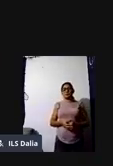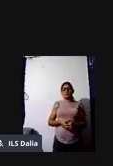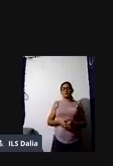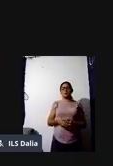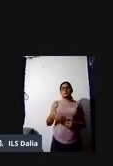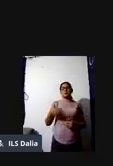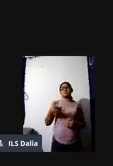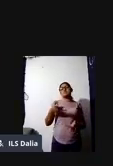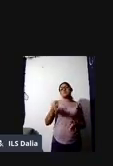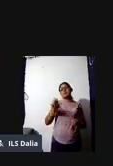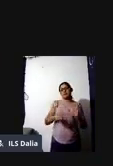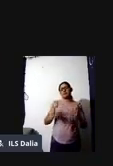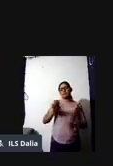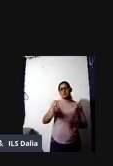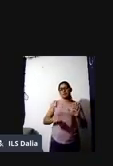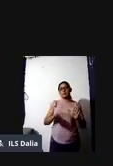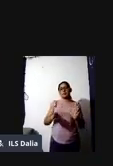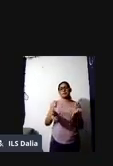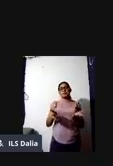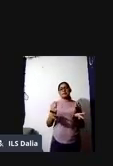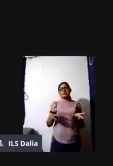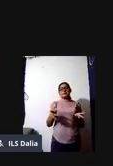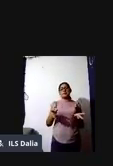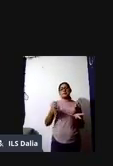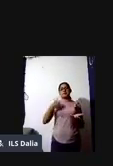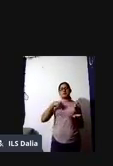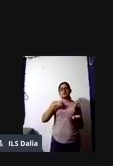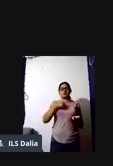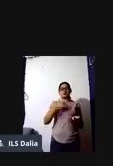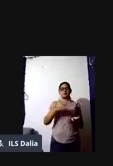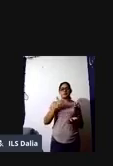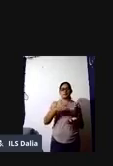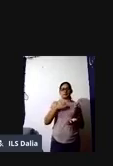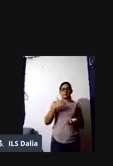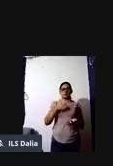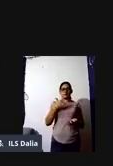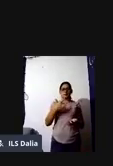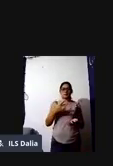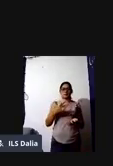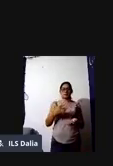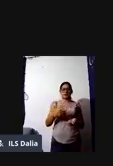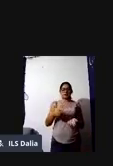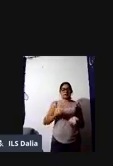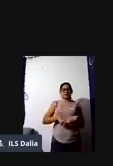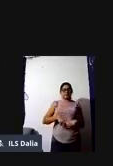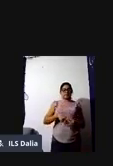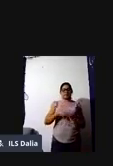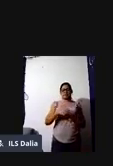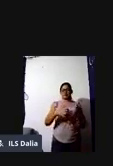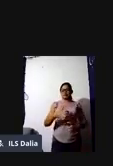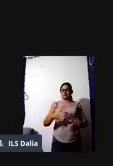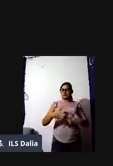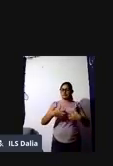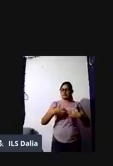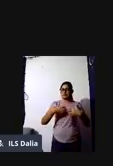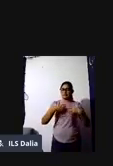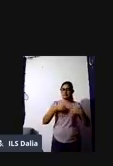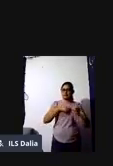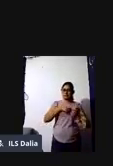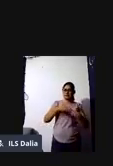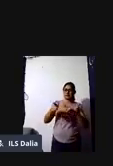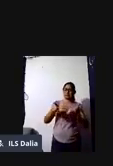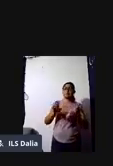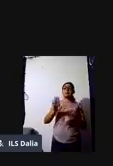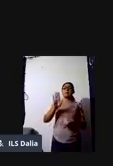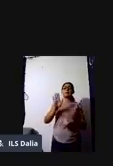de las veces esa emoción reactiva lastima, tira a matar, dice, ¿no? Es cuando dice